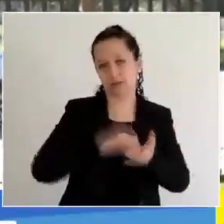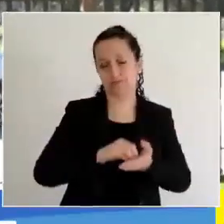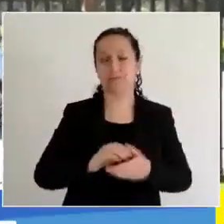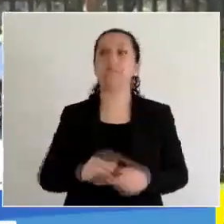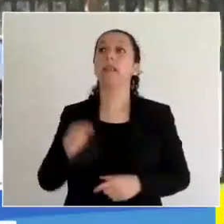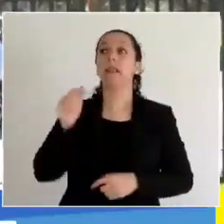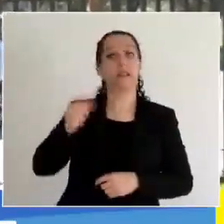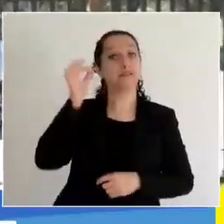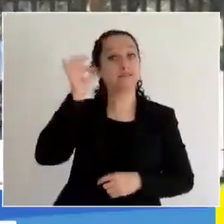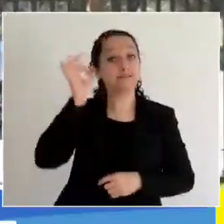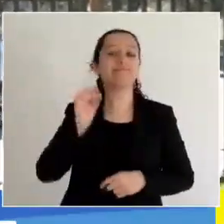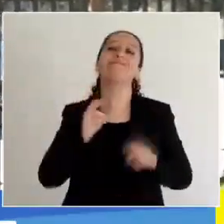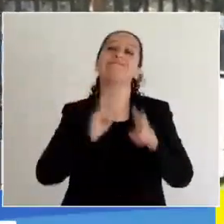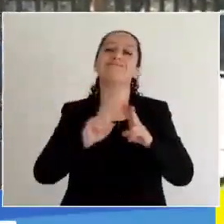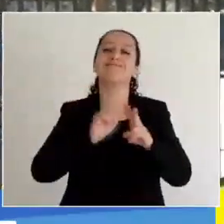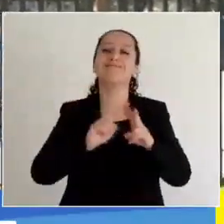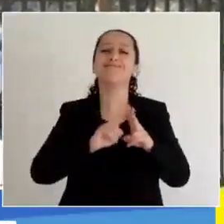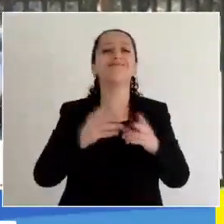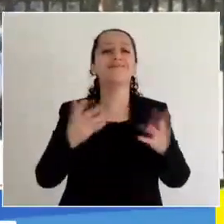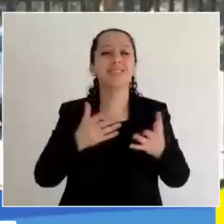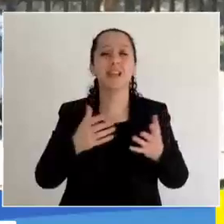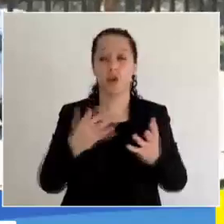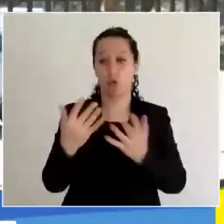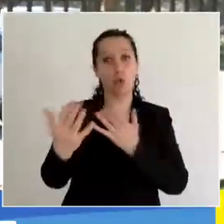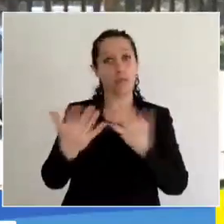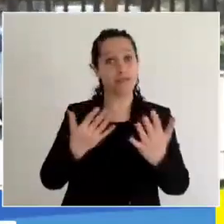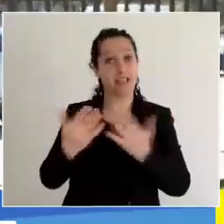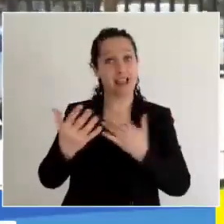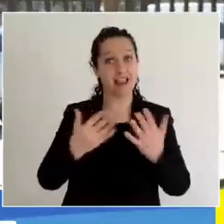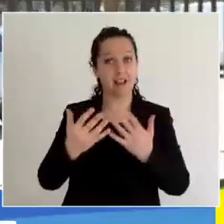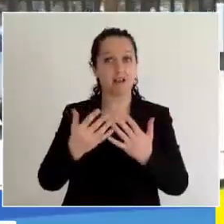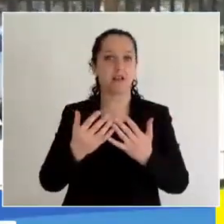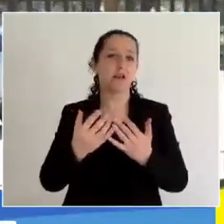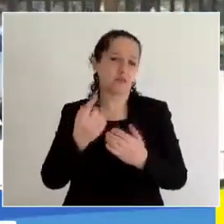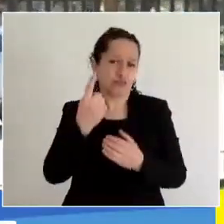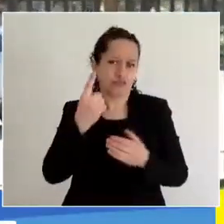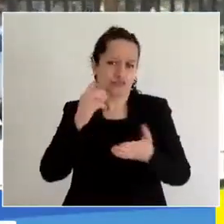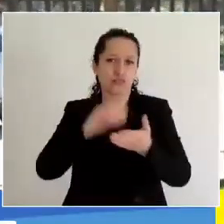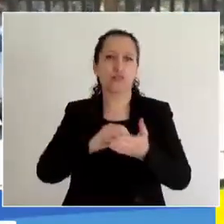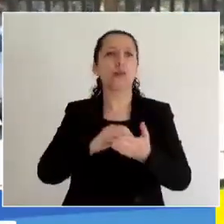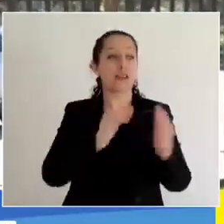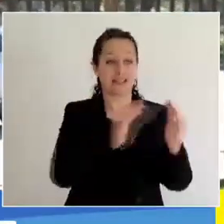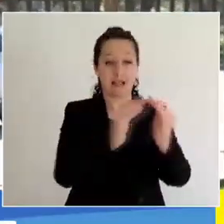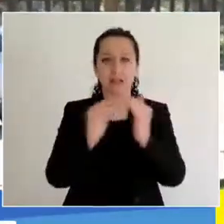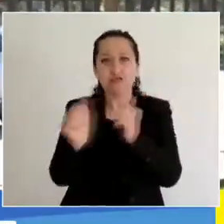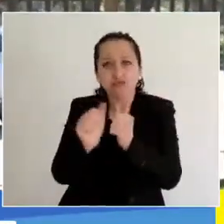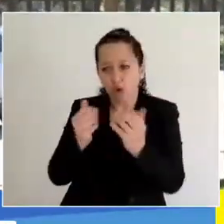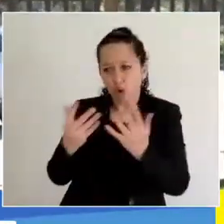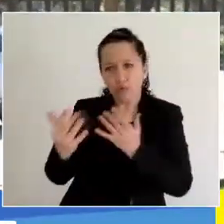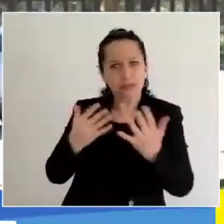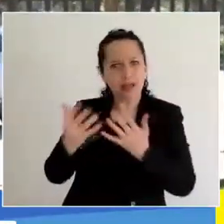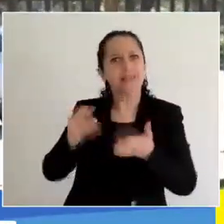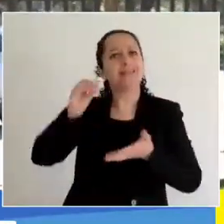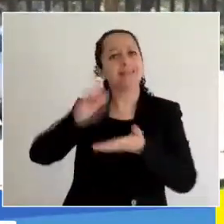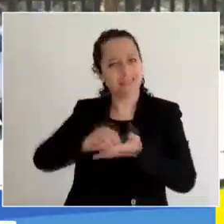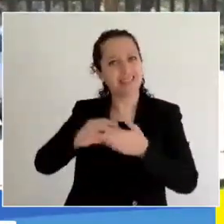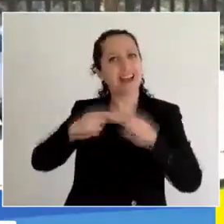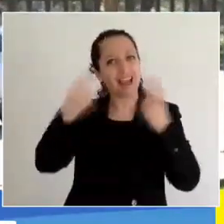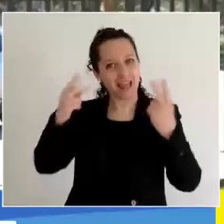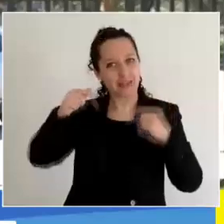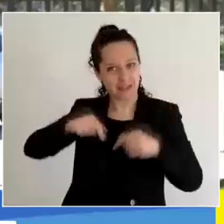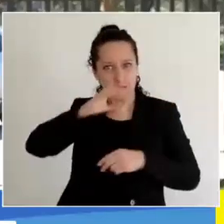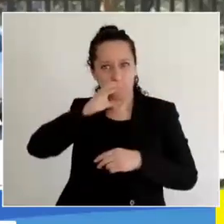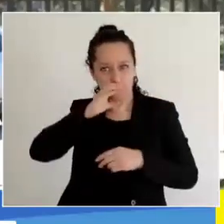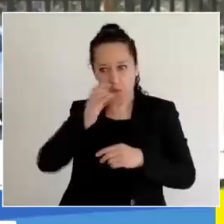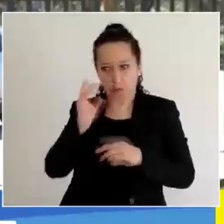la enmienda del humedal, el único humedal urbano declarado que tenemos hasta ahora en la comuna. Y